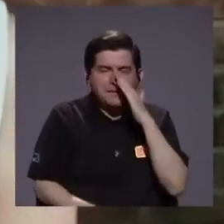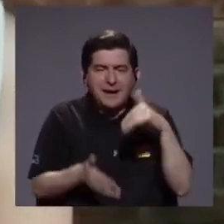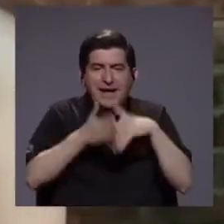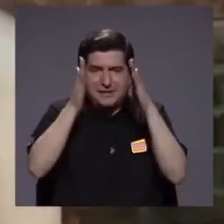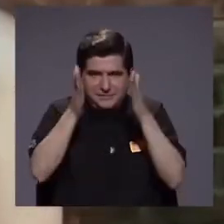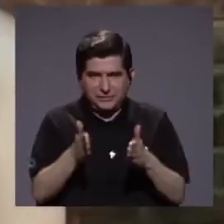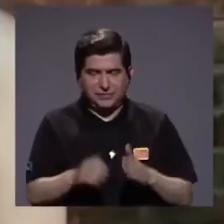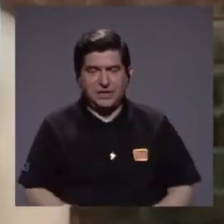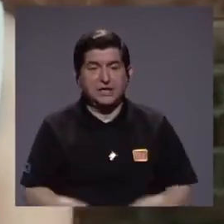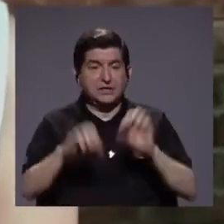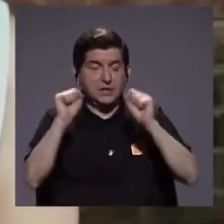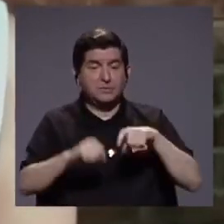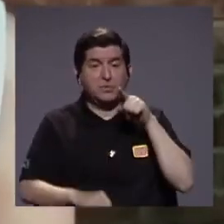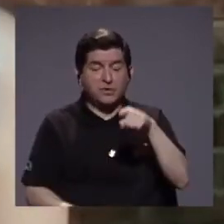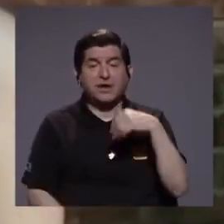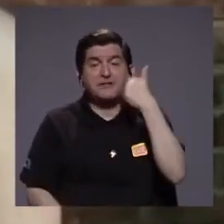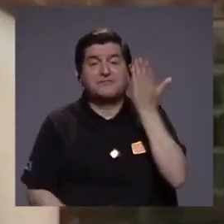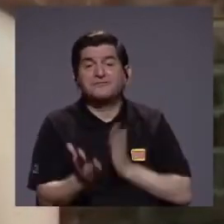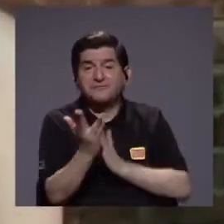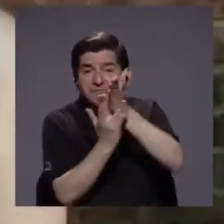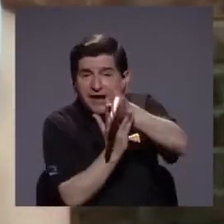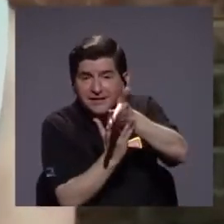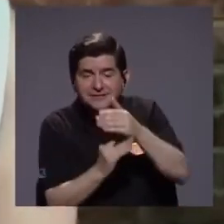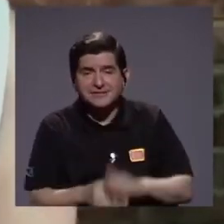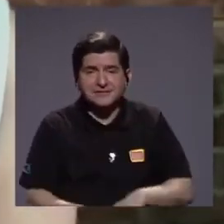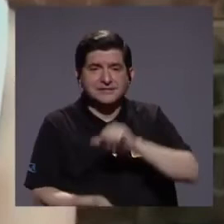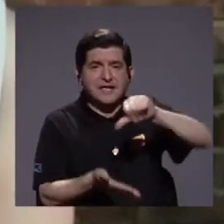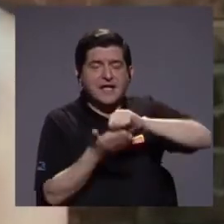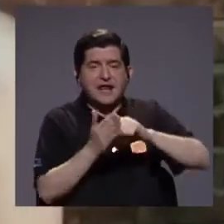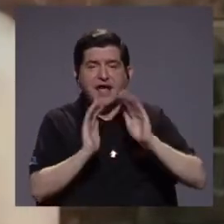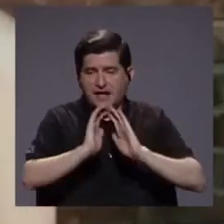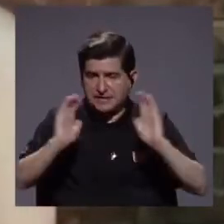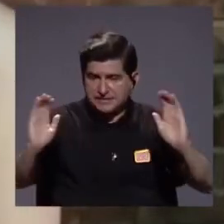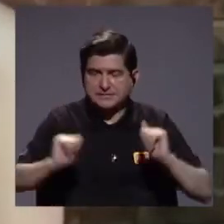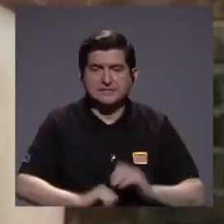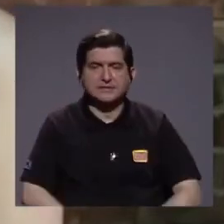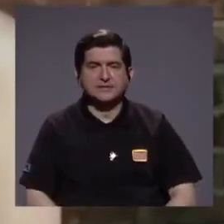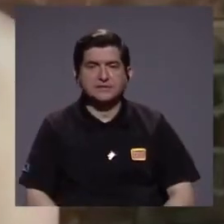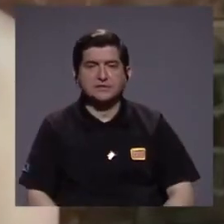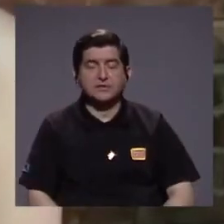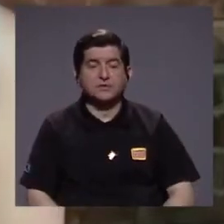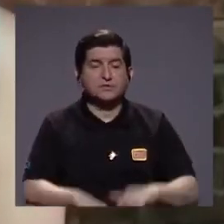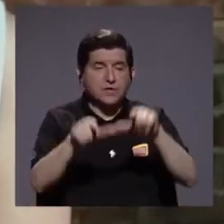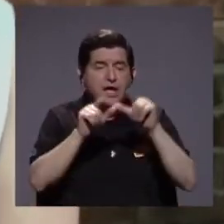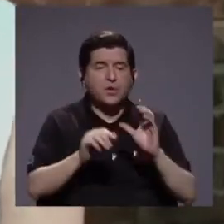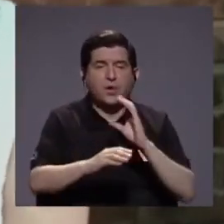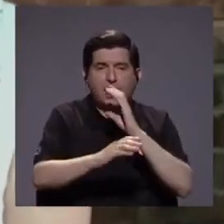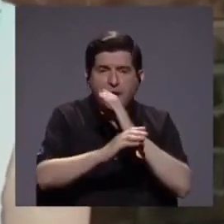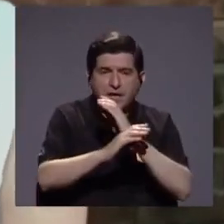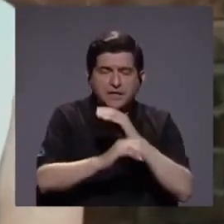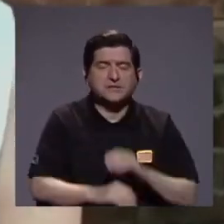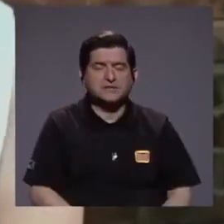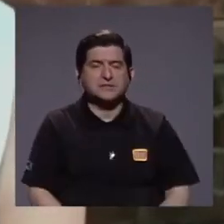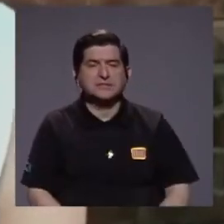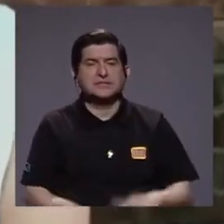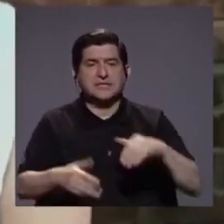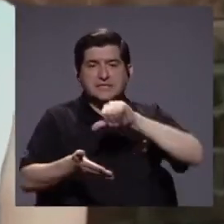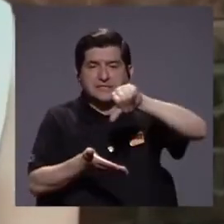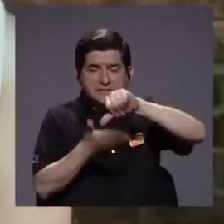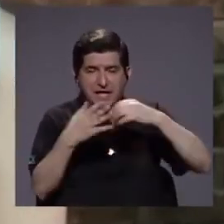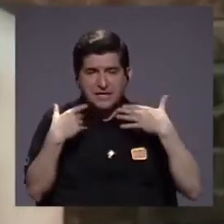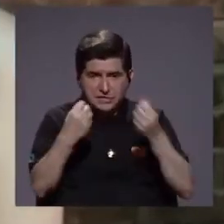forma tal que se les facilite el acceso a centros infantiles, por ejemplo, a guarderías, a los centros de salud con